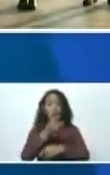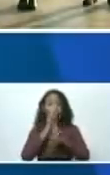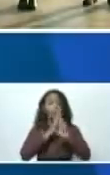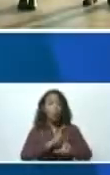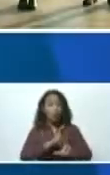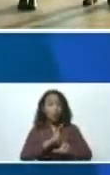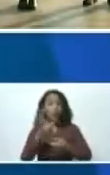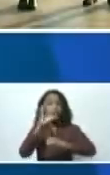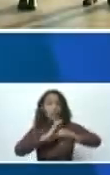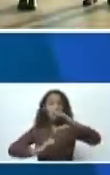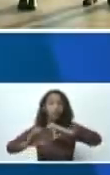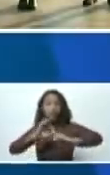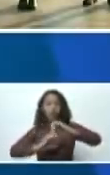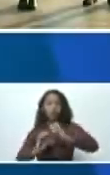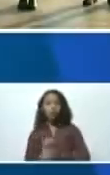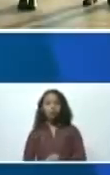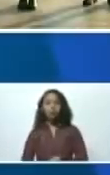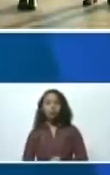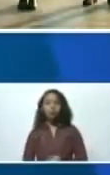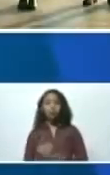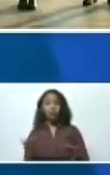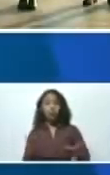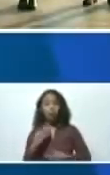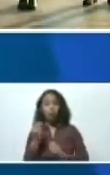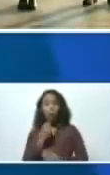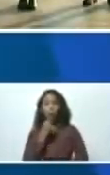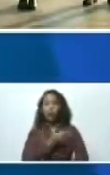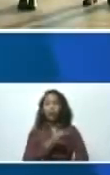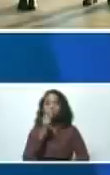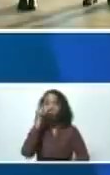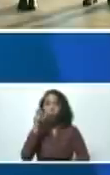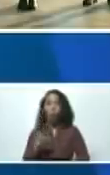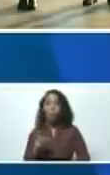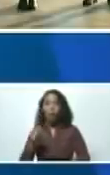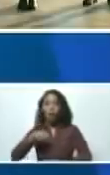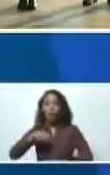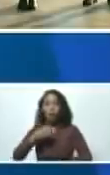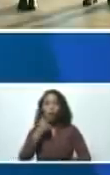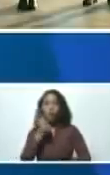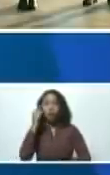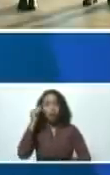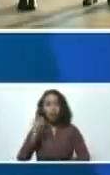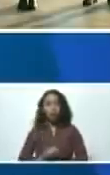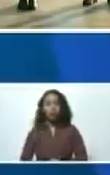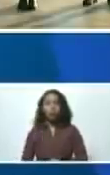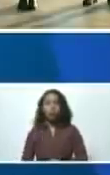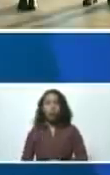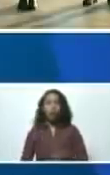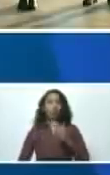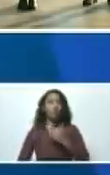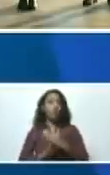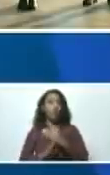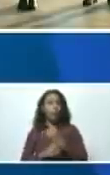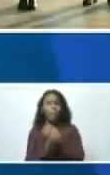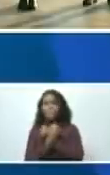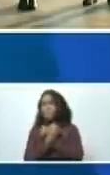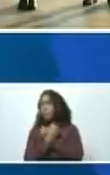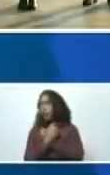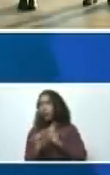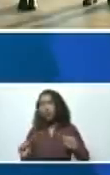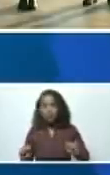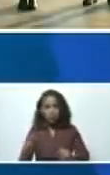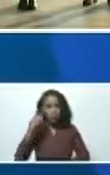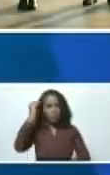resultados científicos. ¿Ah? Como lo decía Castro Sotel en estos días, todavía es imposible pensar